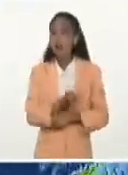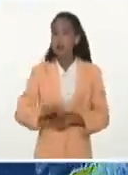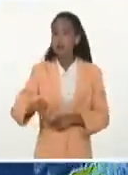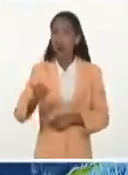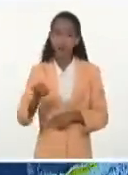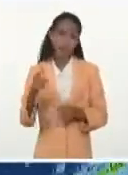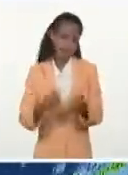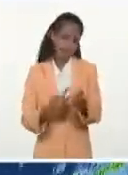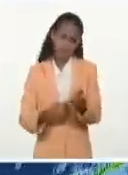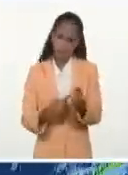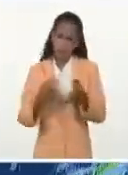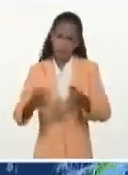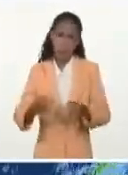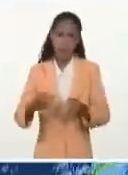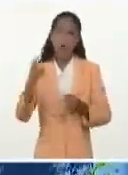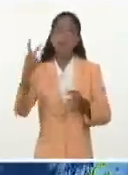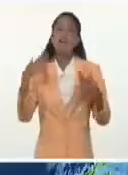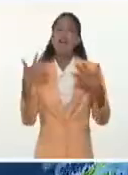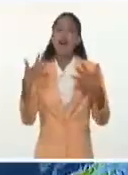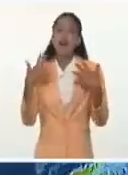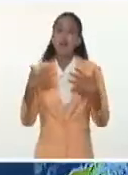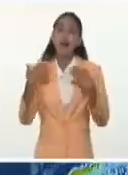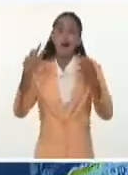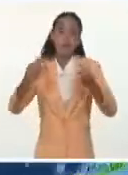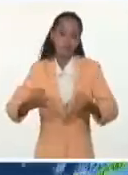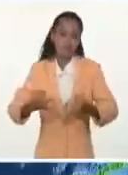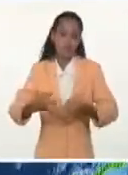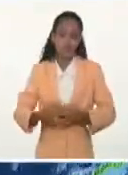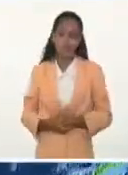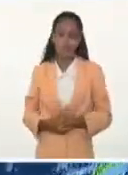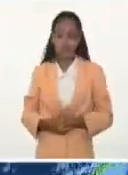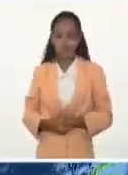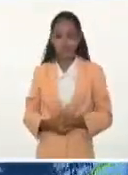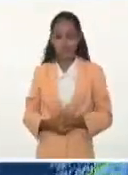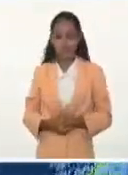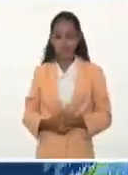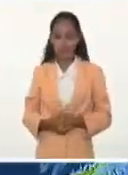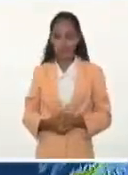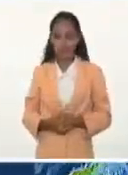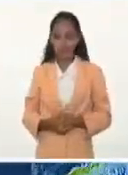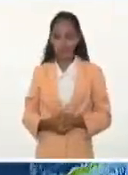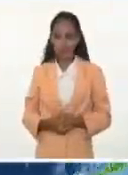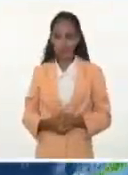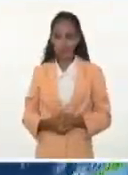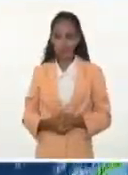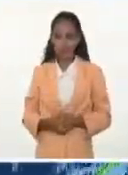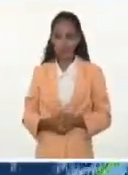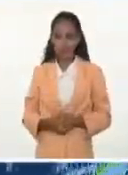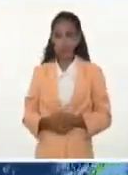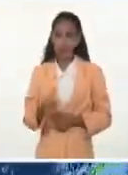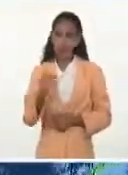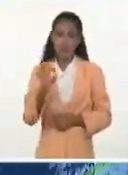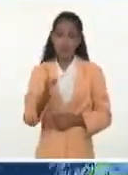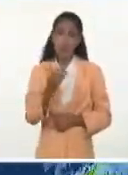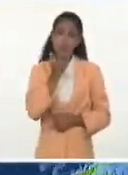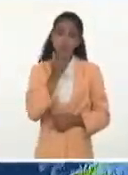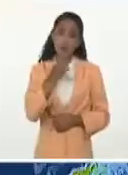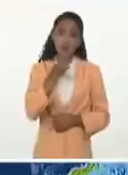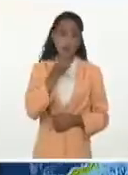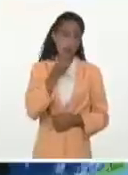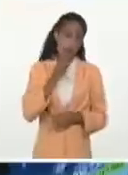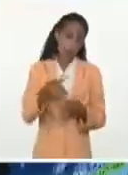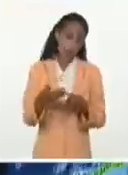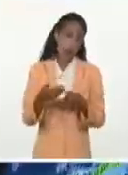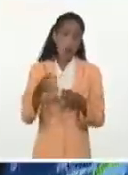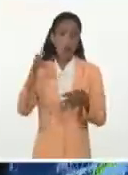estos meses son propios de esta actividad eléctrica y a veces la severidad alcanza a la caída de granizo observen